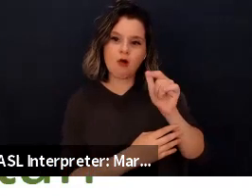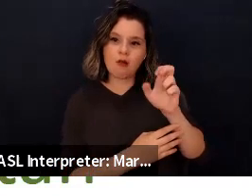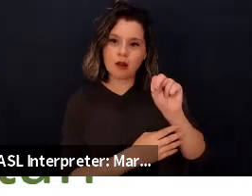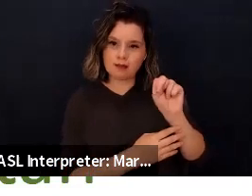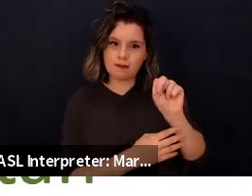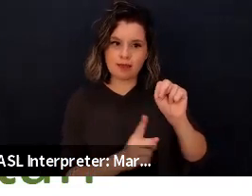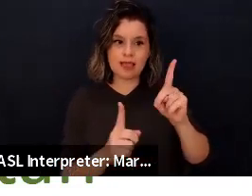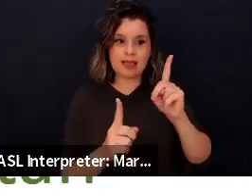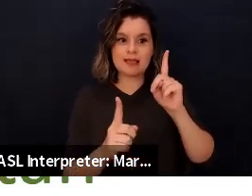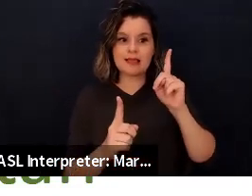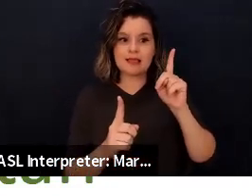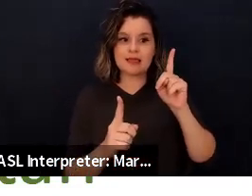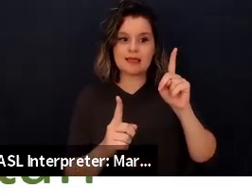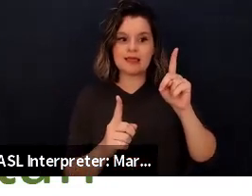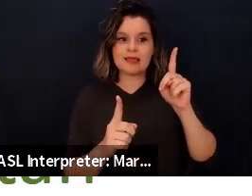estaban